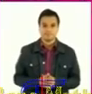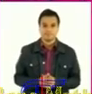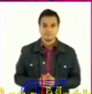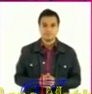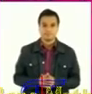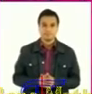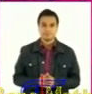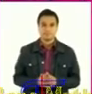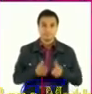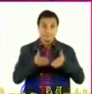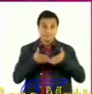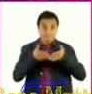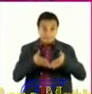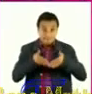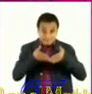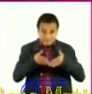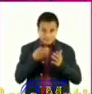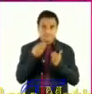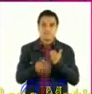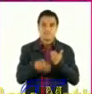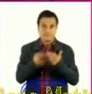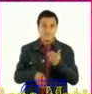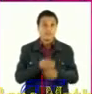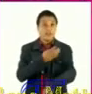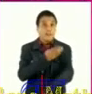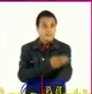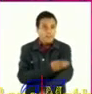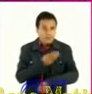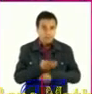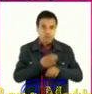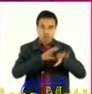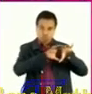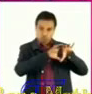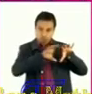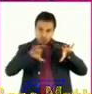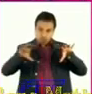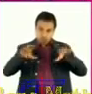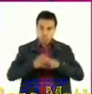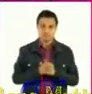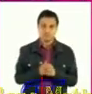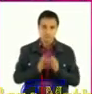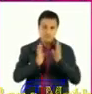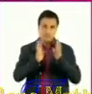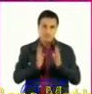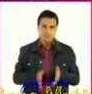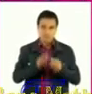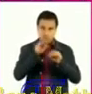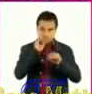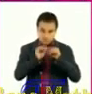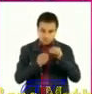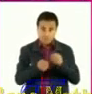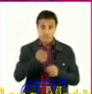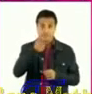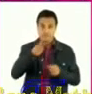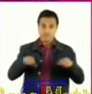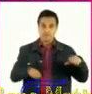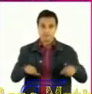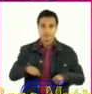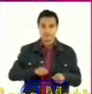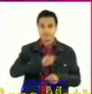Para la balsa necesitamos troncos largos. Ya hicimos la primera actividad, sigamos con la